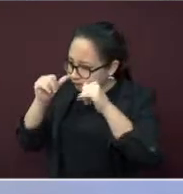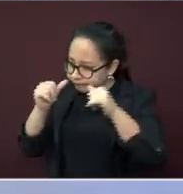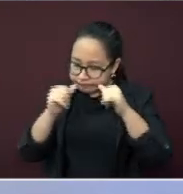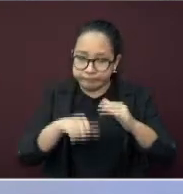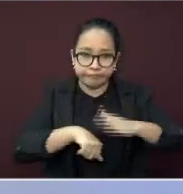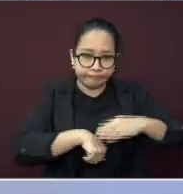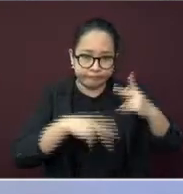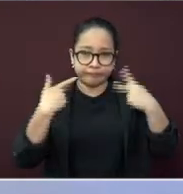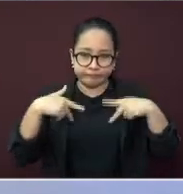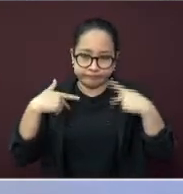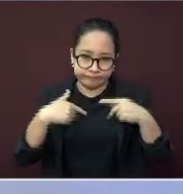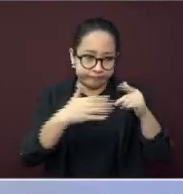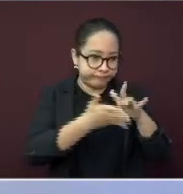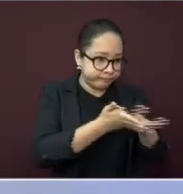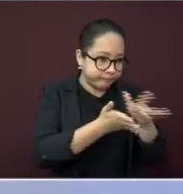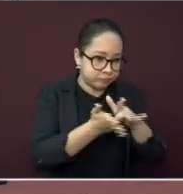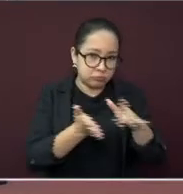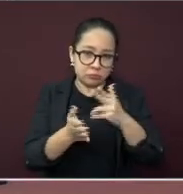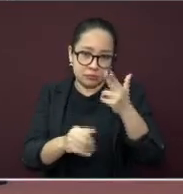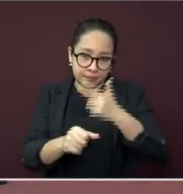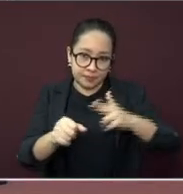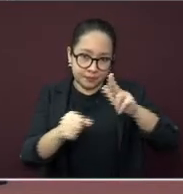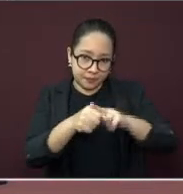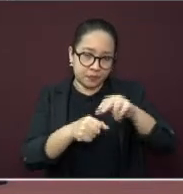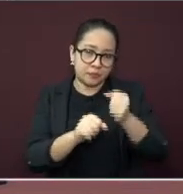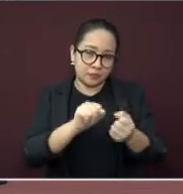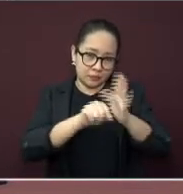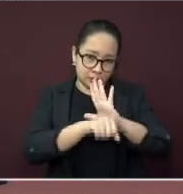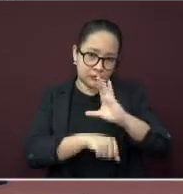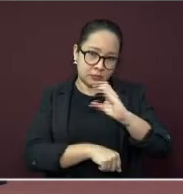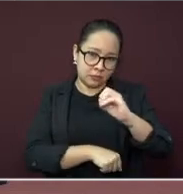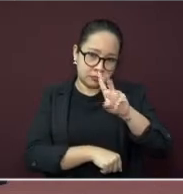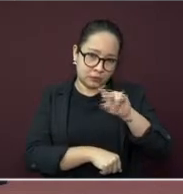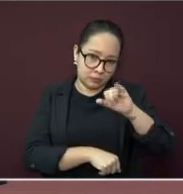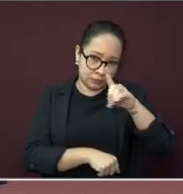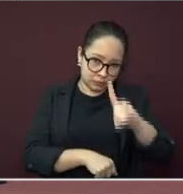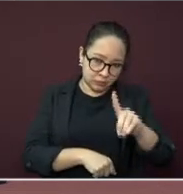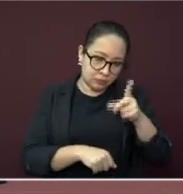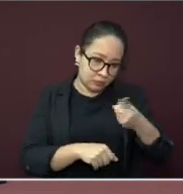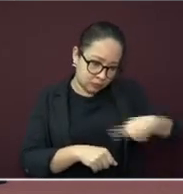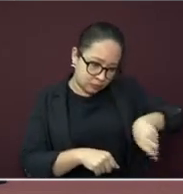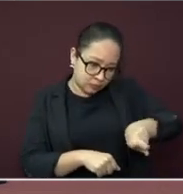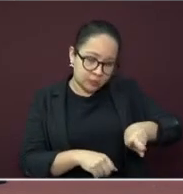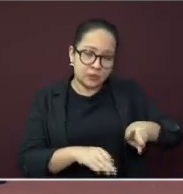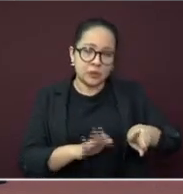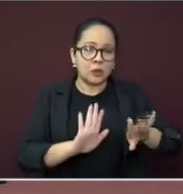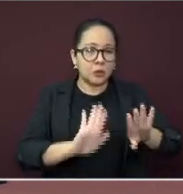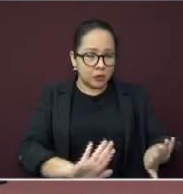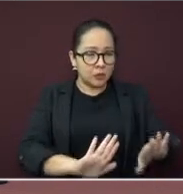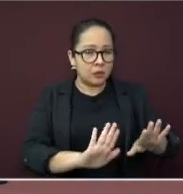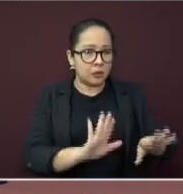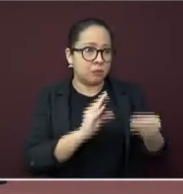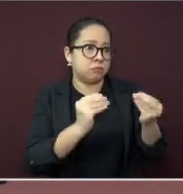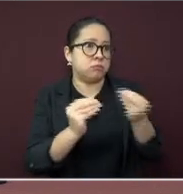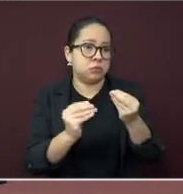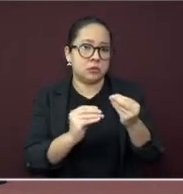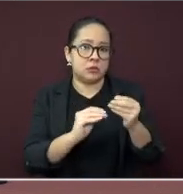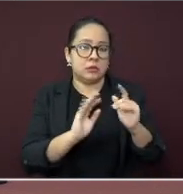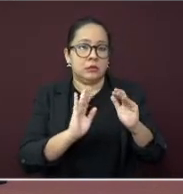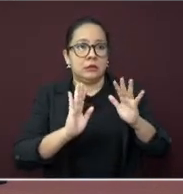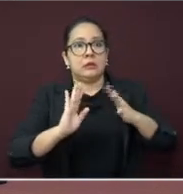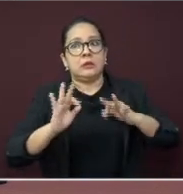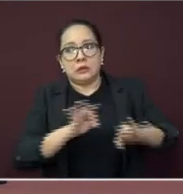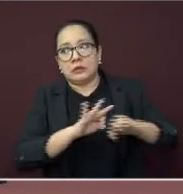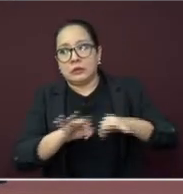en los hospitales kobe y de esta manera descansar un poquito a su personal